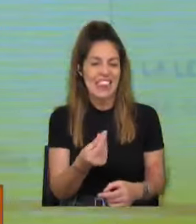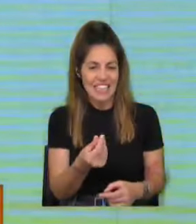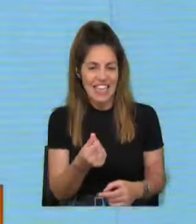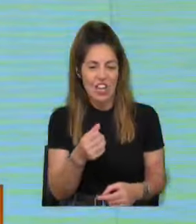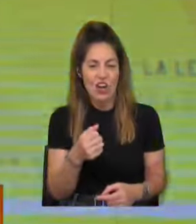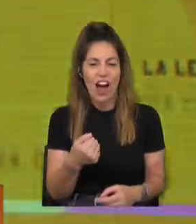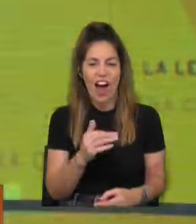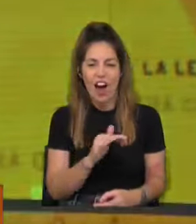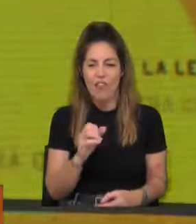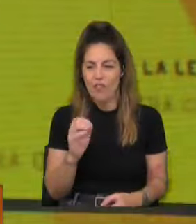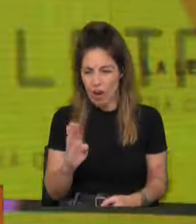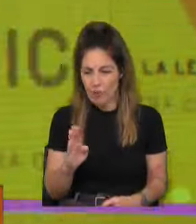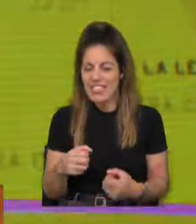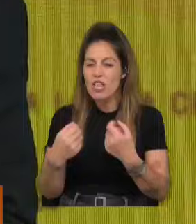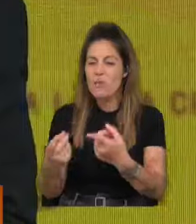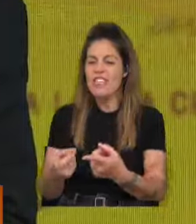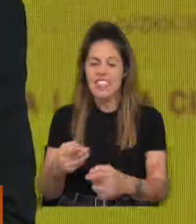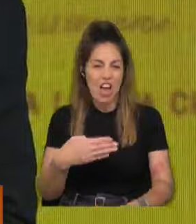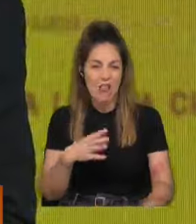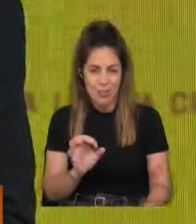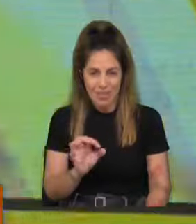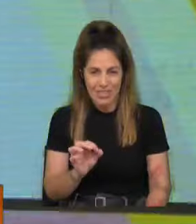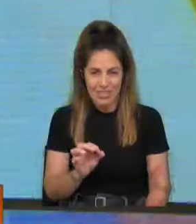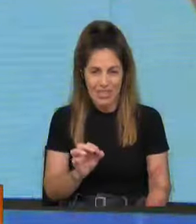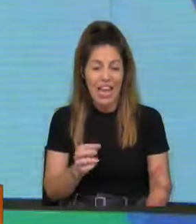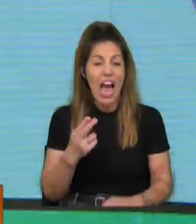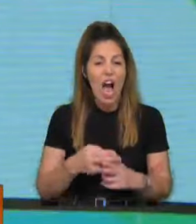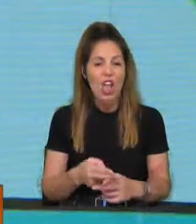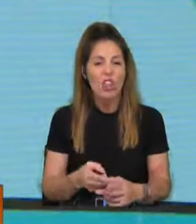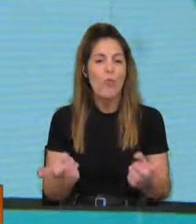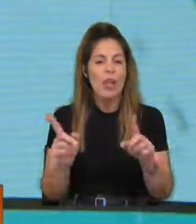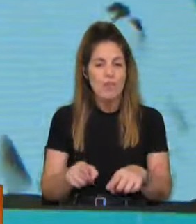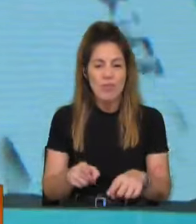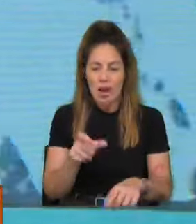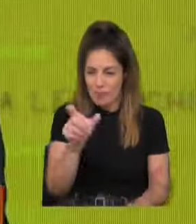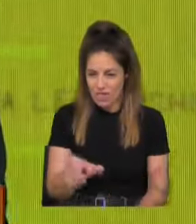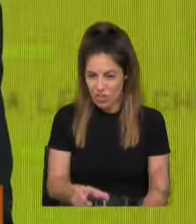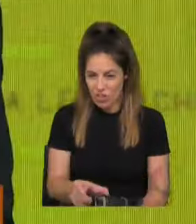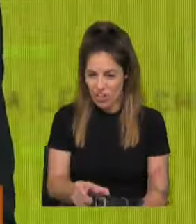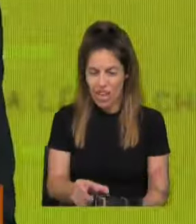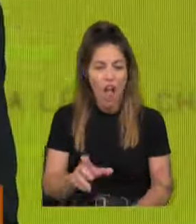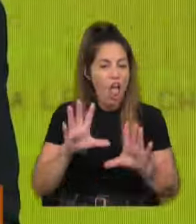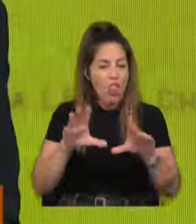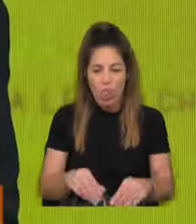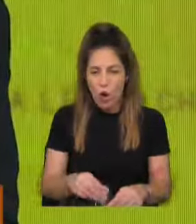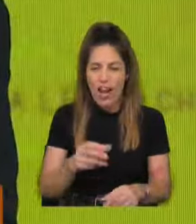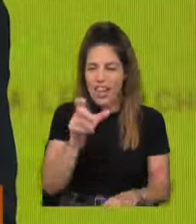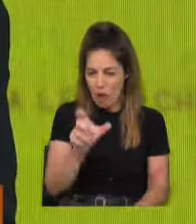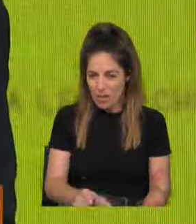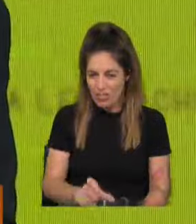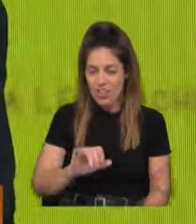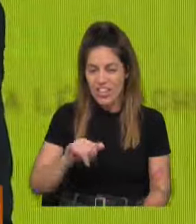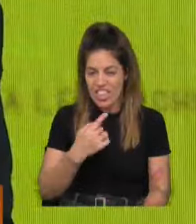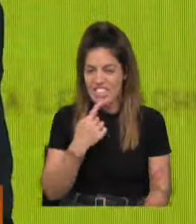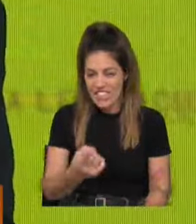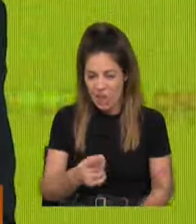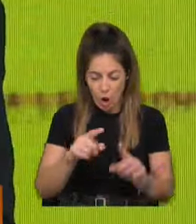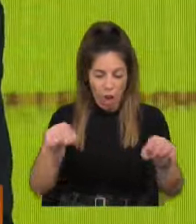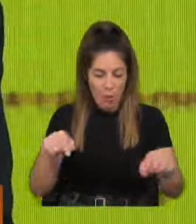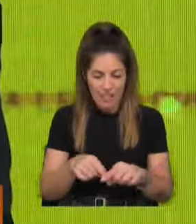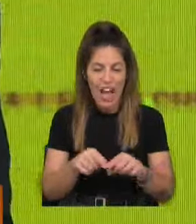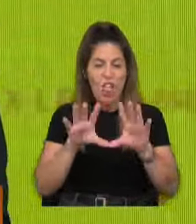safap pasen al bps a nombre de la misma persona que estaban en la faap ex todas las personas Esto está dicho también en la papeleta todas